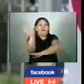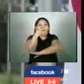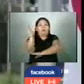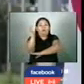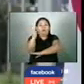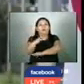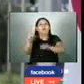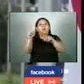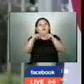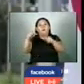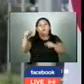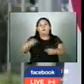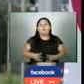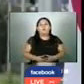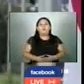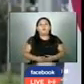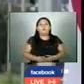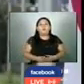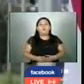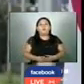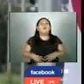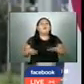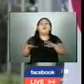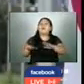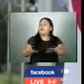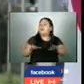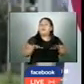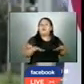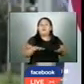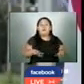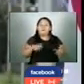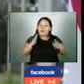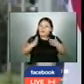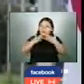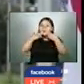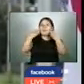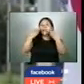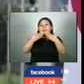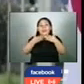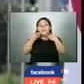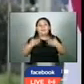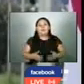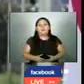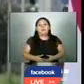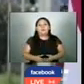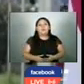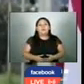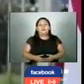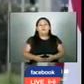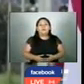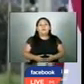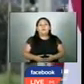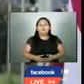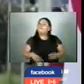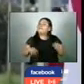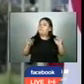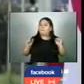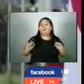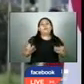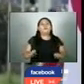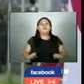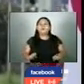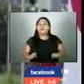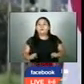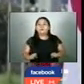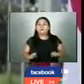Y estamos muy agradecidos, estamos muy felices que hemos podido y todavía